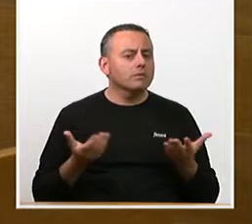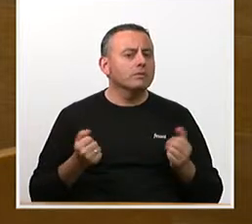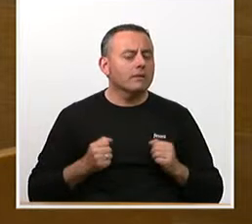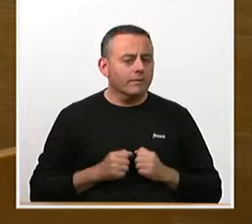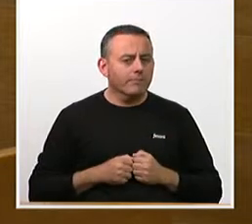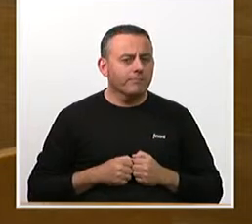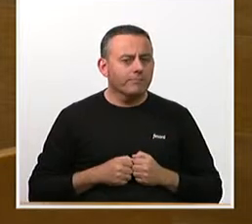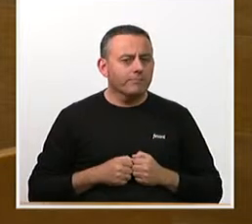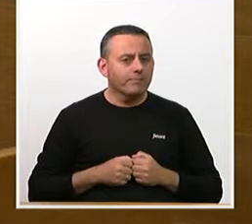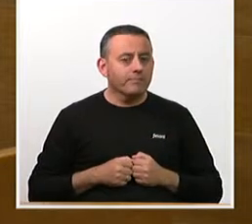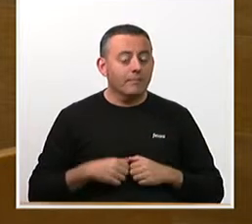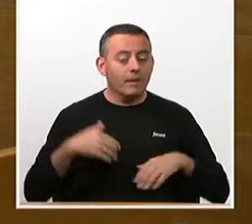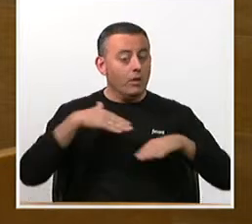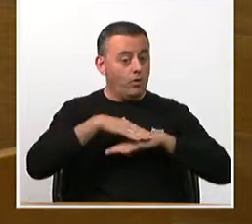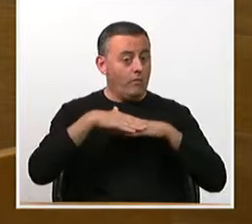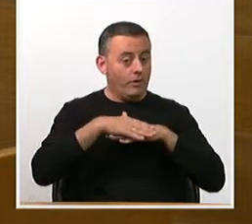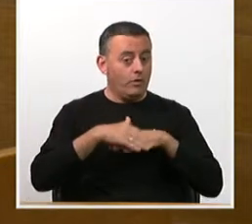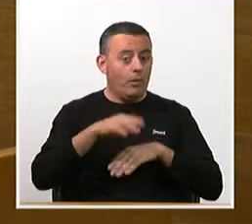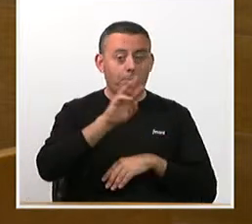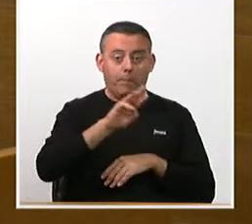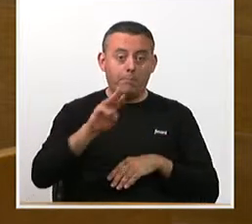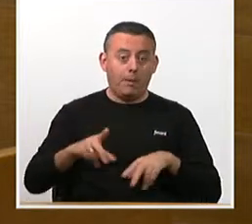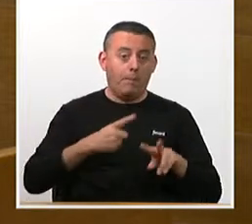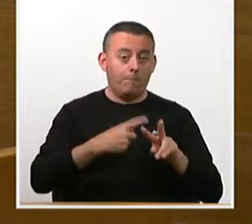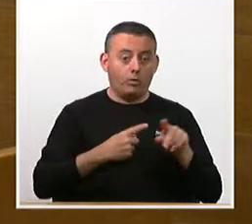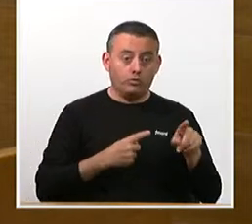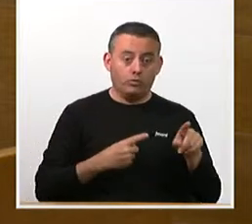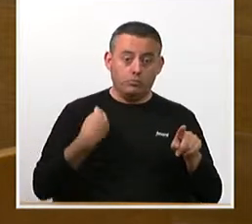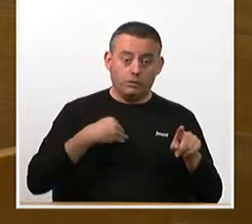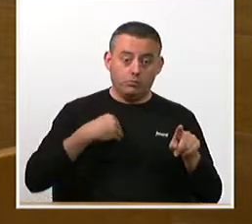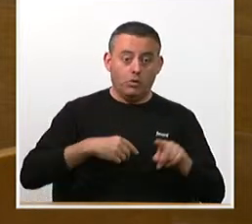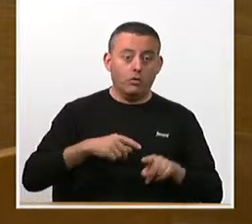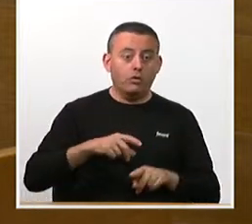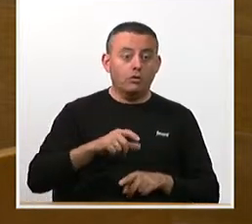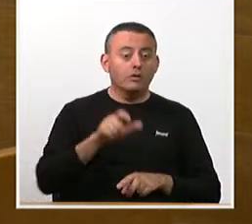concertada del Señor